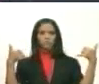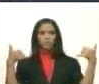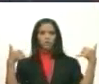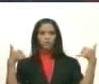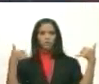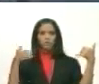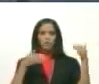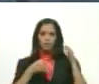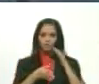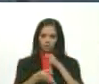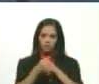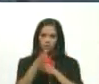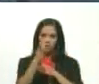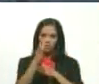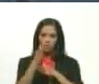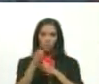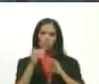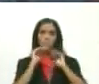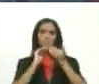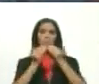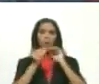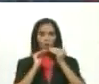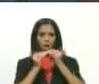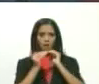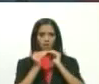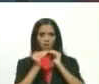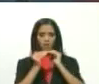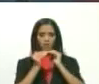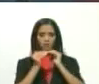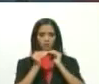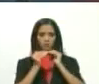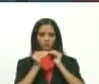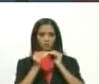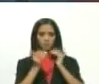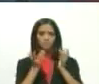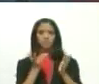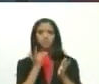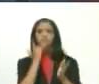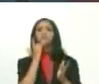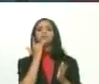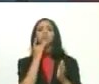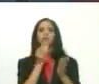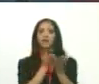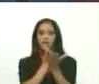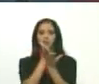Rectitud, moral, ética, lealtad.